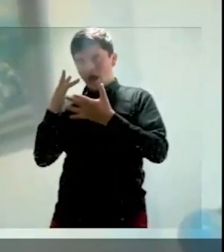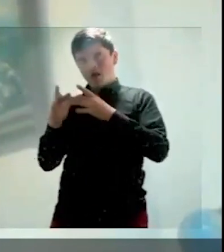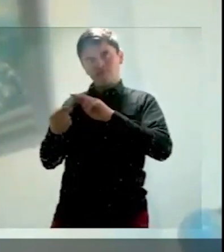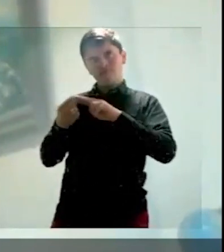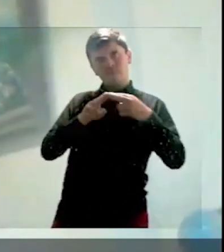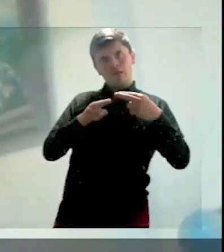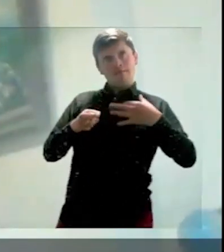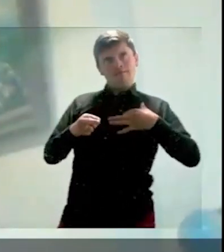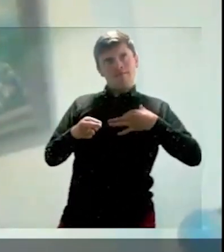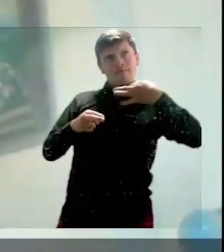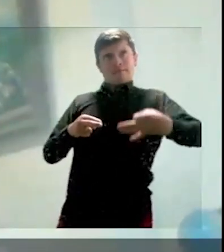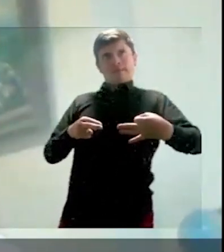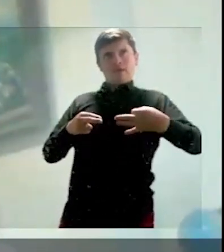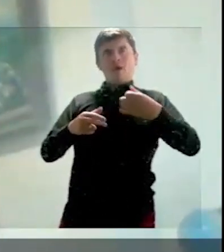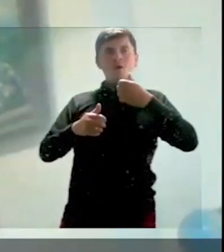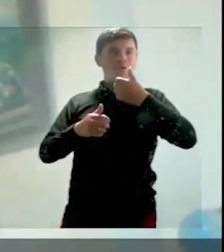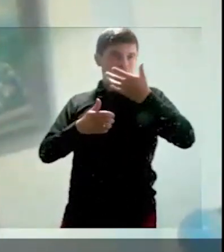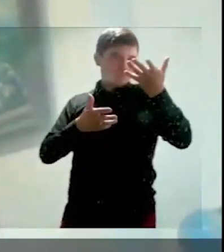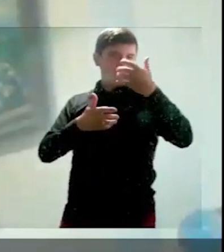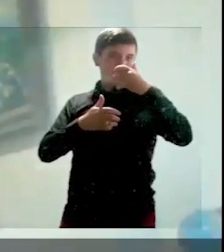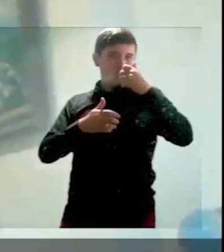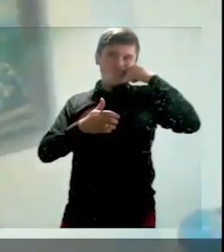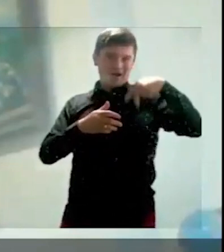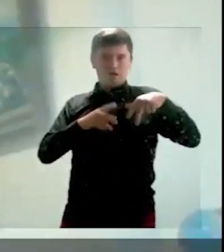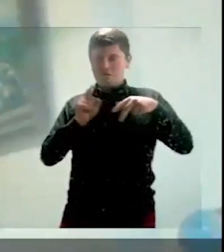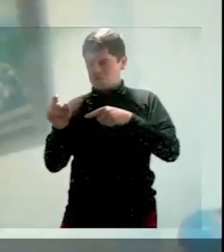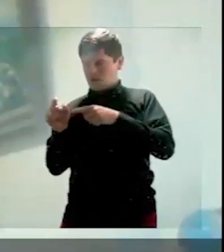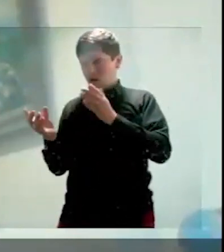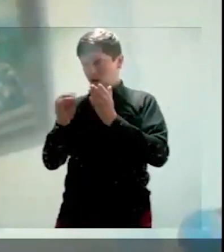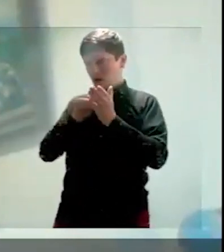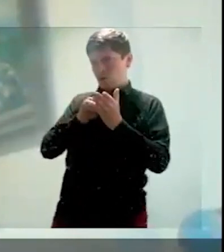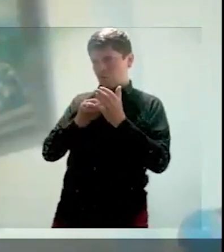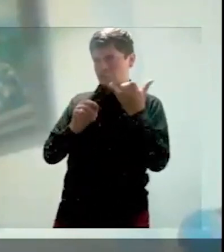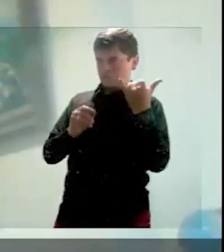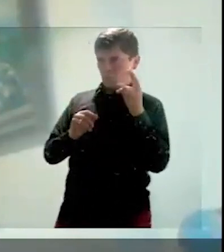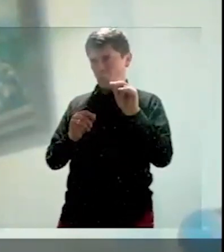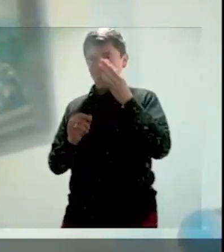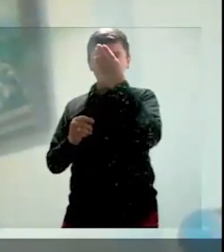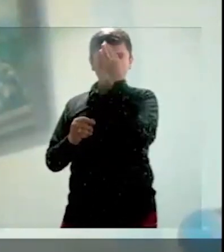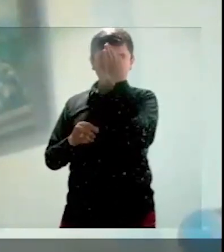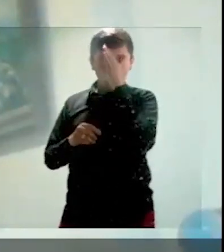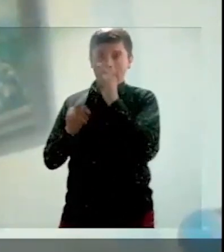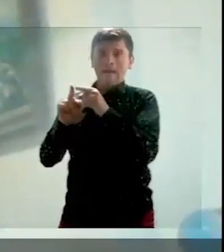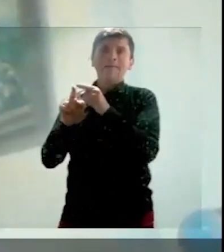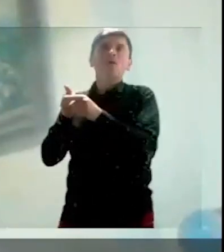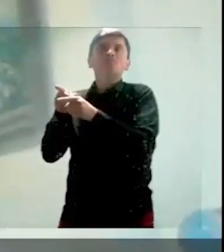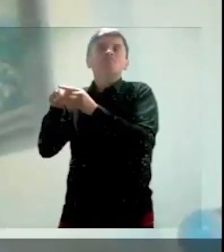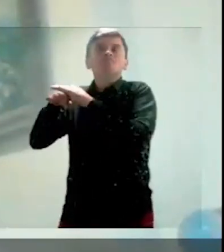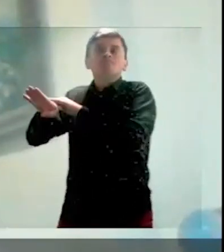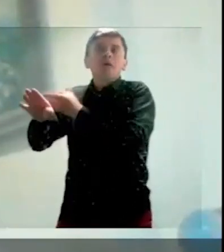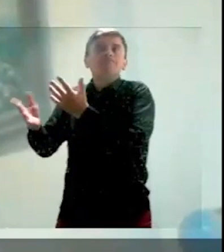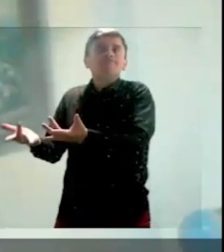esa arista del consentimiento informado esté un poco dudoso, pero aún así la Corte también lo tiene ahí en la mira, y